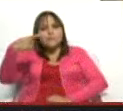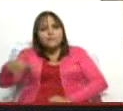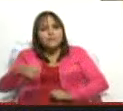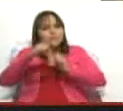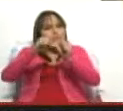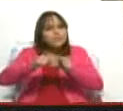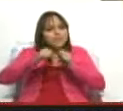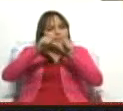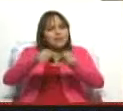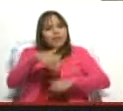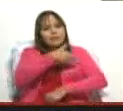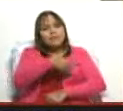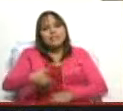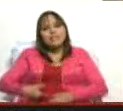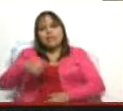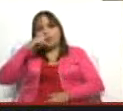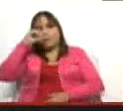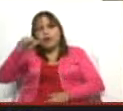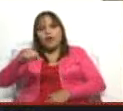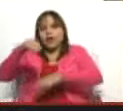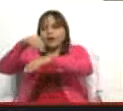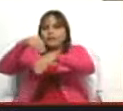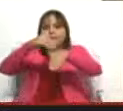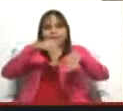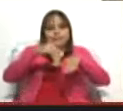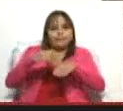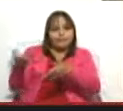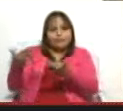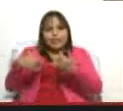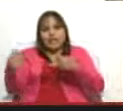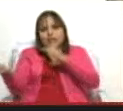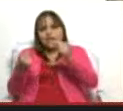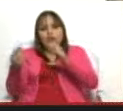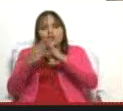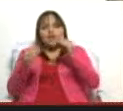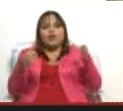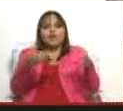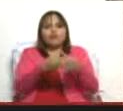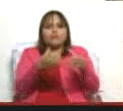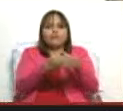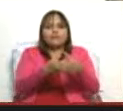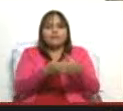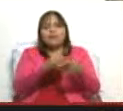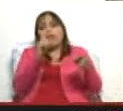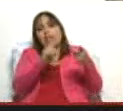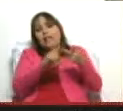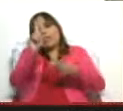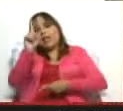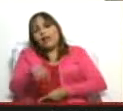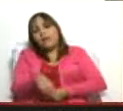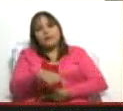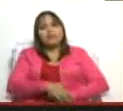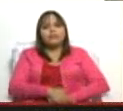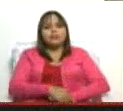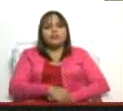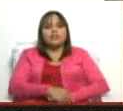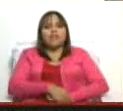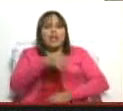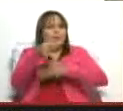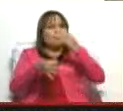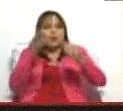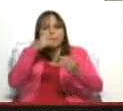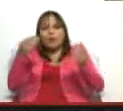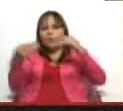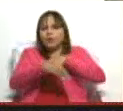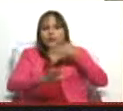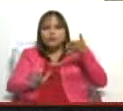constante del presidente Nicolás Maduro de llamar al diálogo a todos los sectores. Además, se condenó el robo del avión de Entrasur